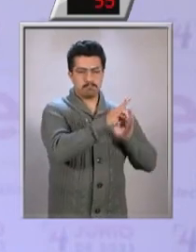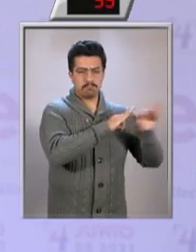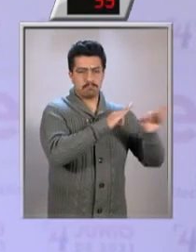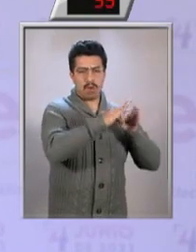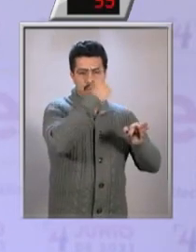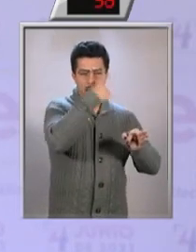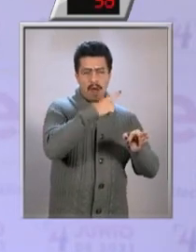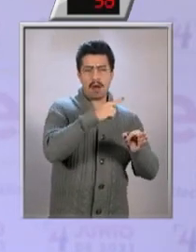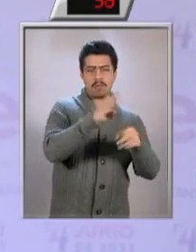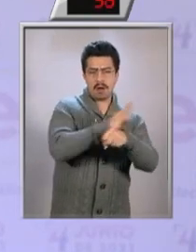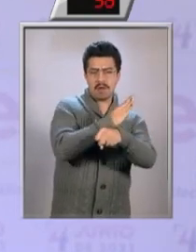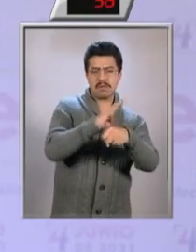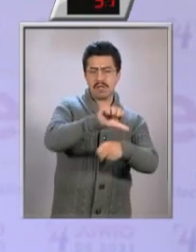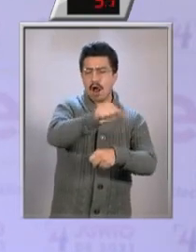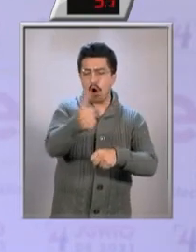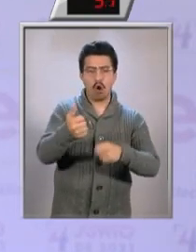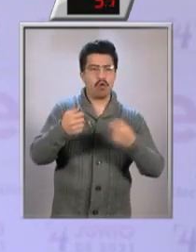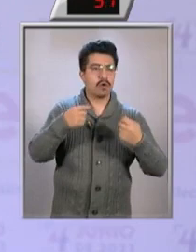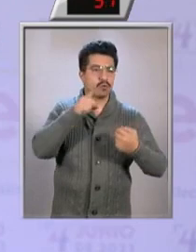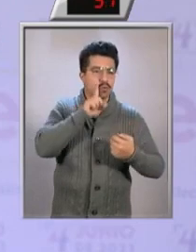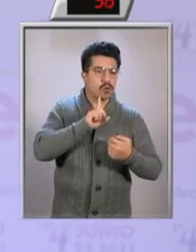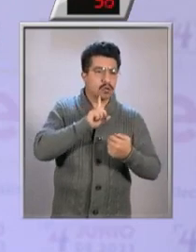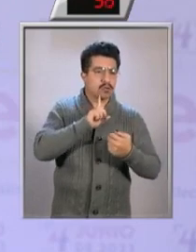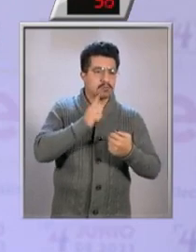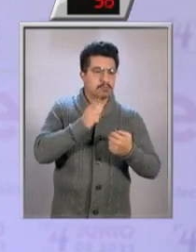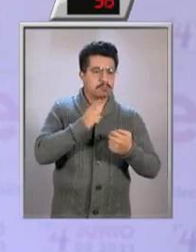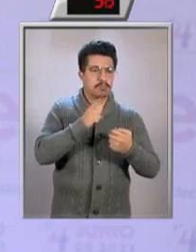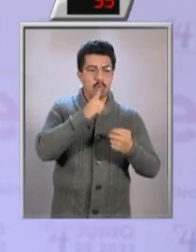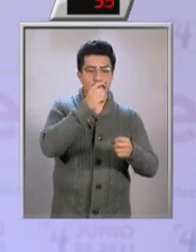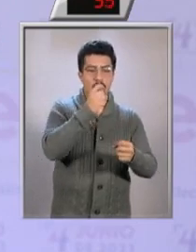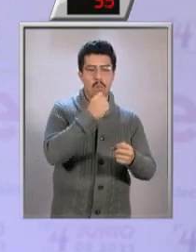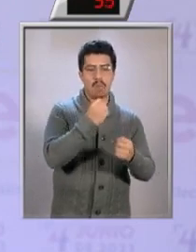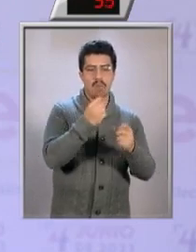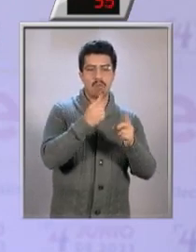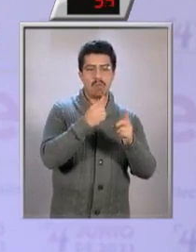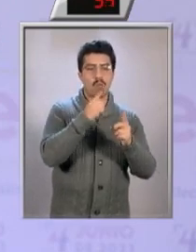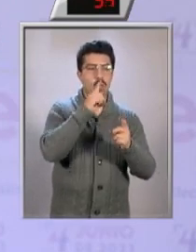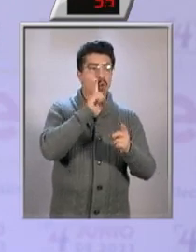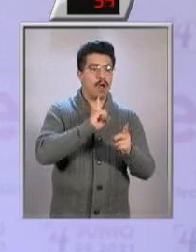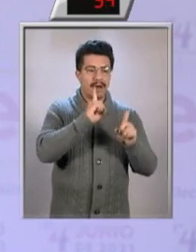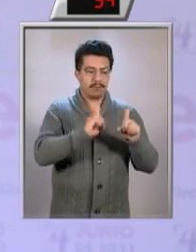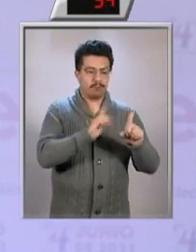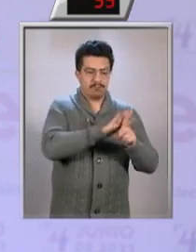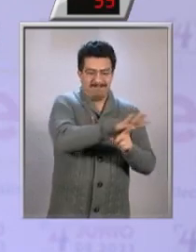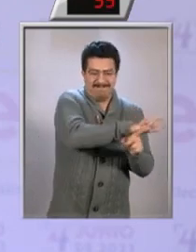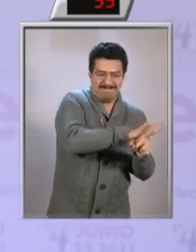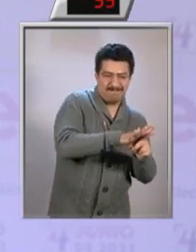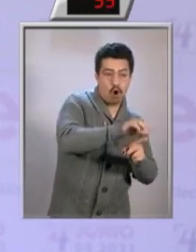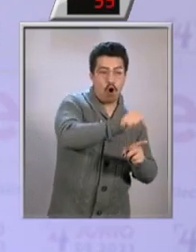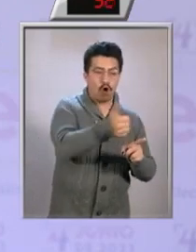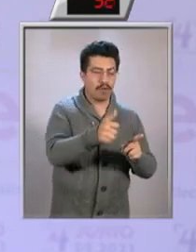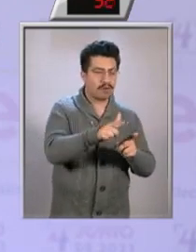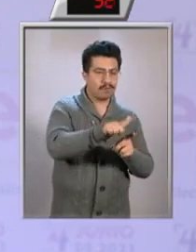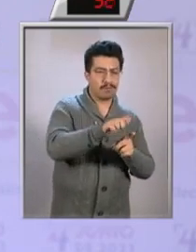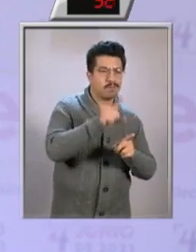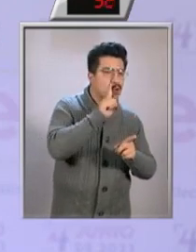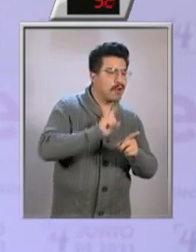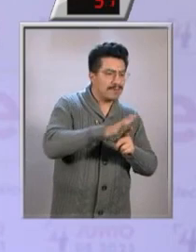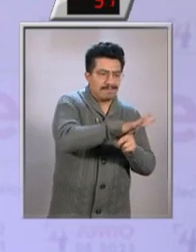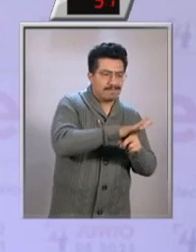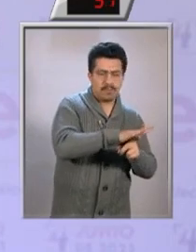yo sí creo en que la mujer no se tiene que sostener pisando a otra para poder subir o crecer yo sí creo en la mujer